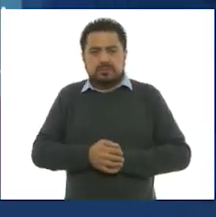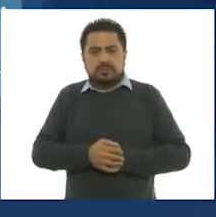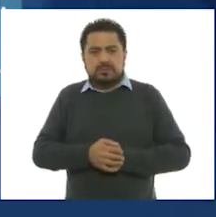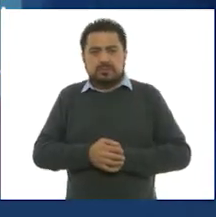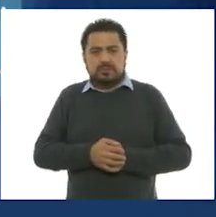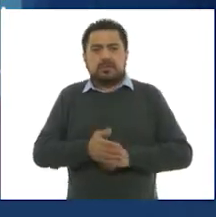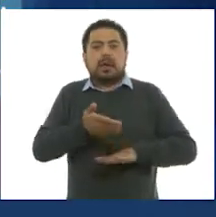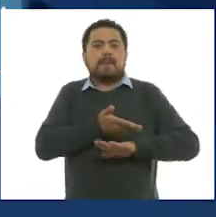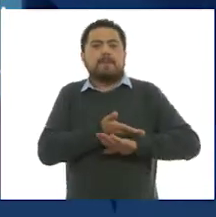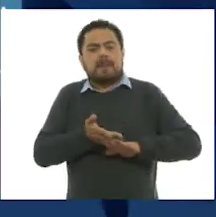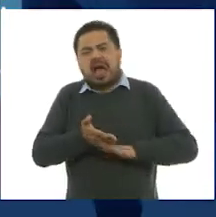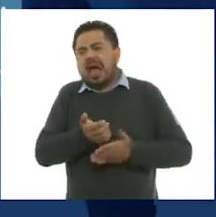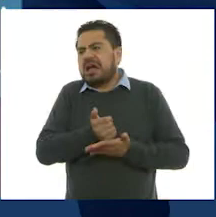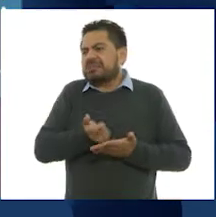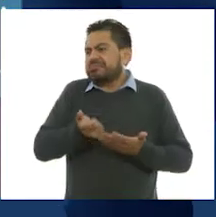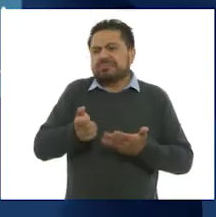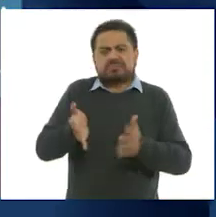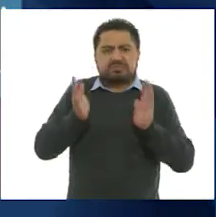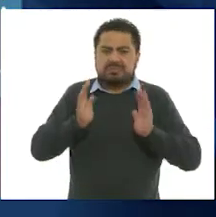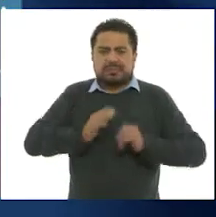del blanco así,